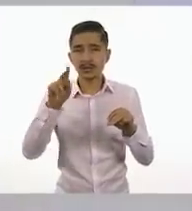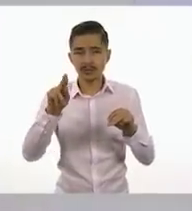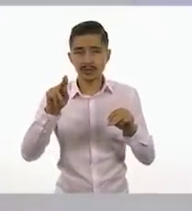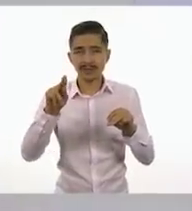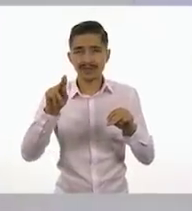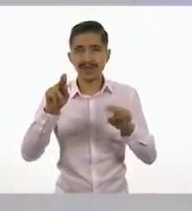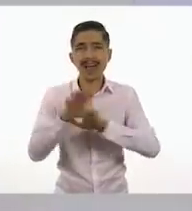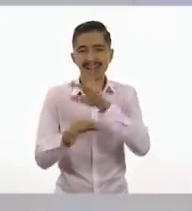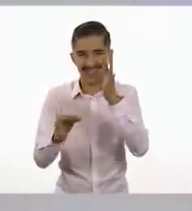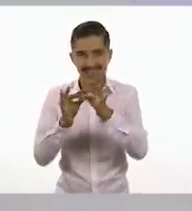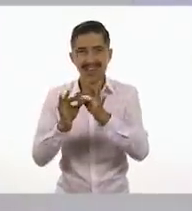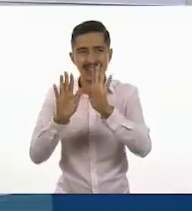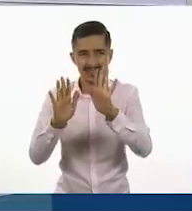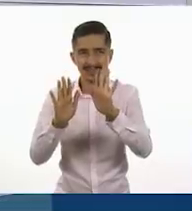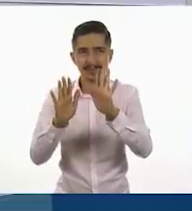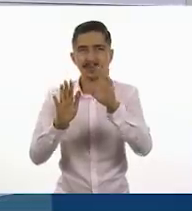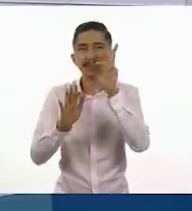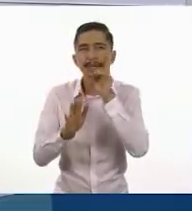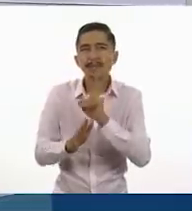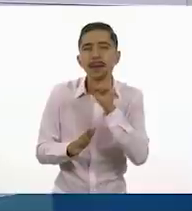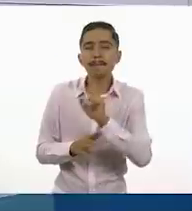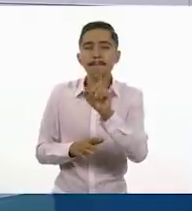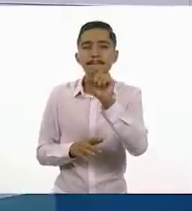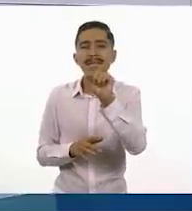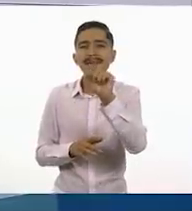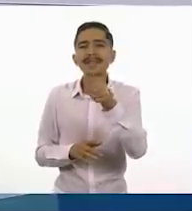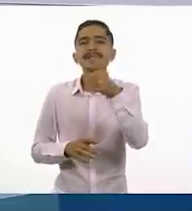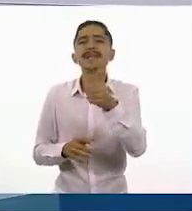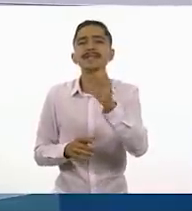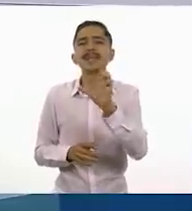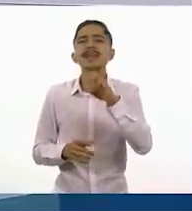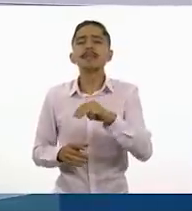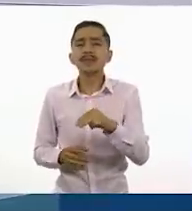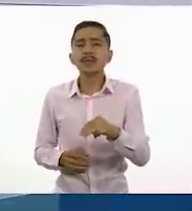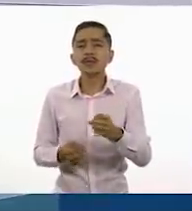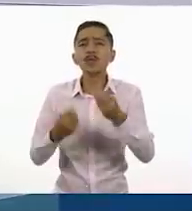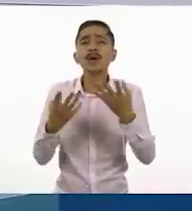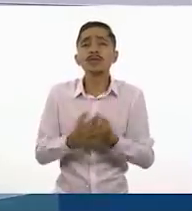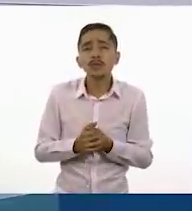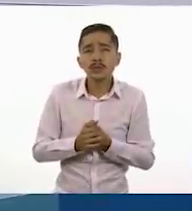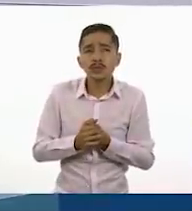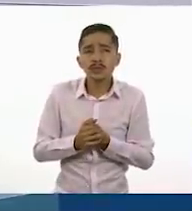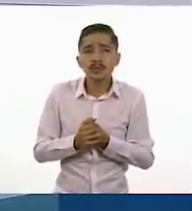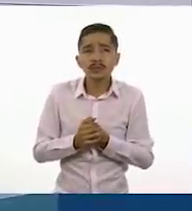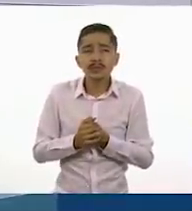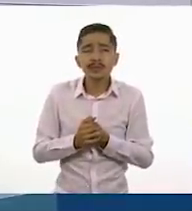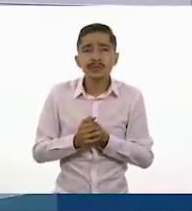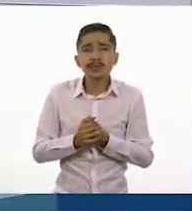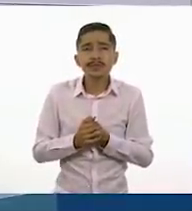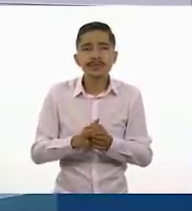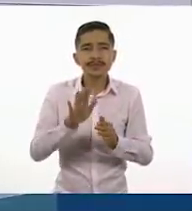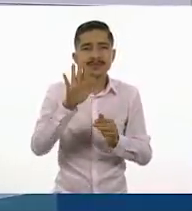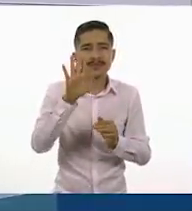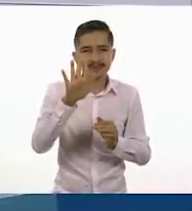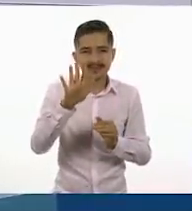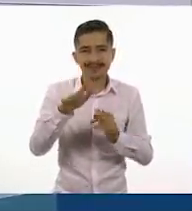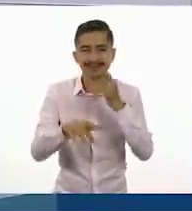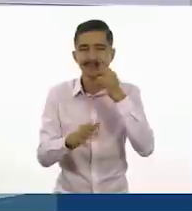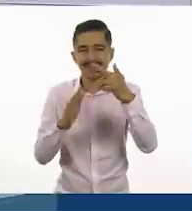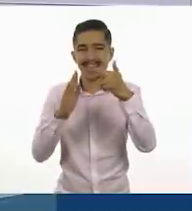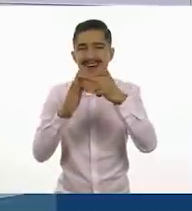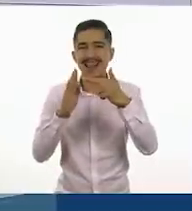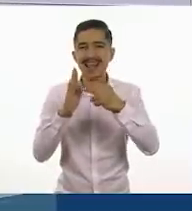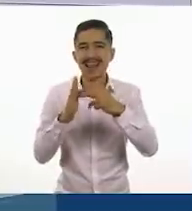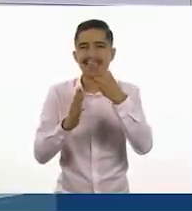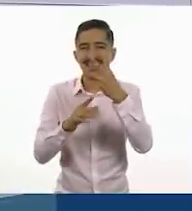y ahora sí vamos a ver cuántos son 26 centímetros. Entonces, fíjense bien, aquí es donde aplicamos lo de la regla de